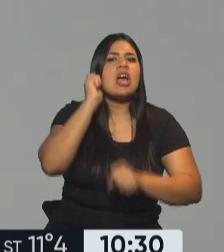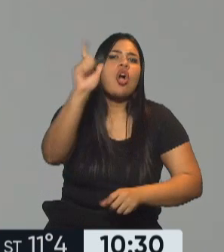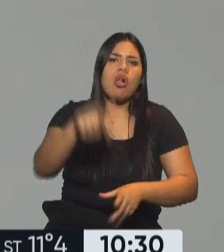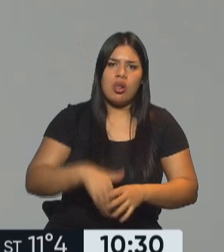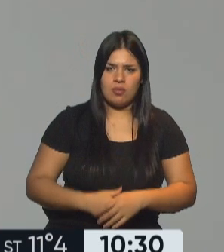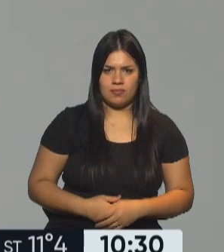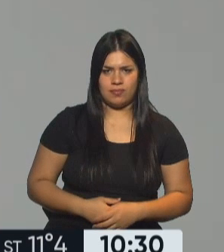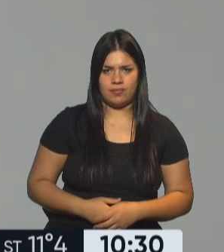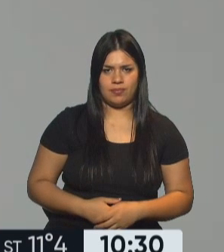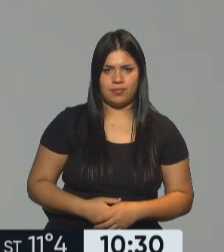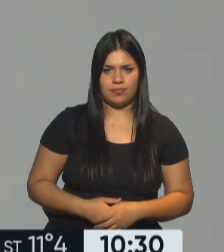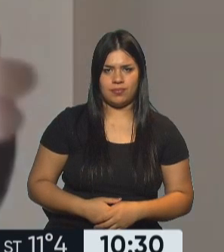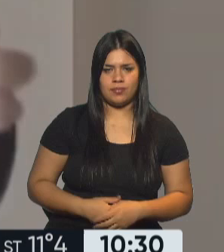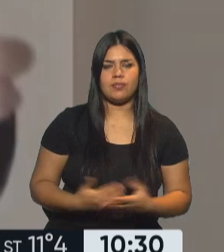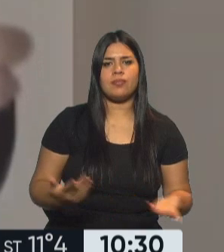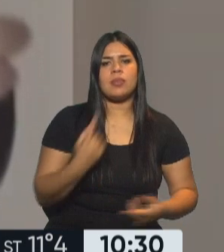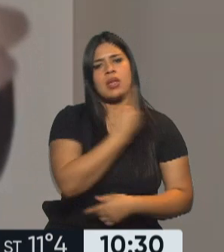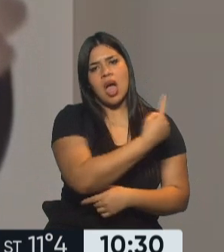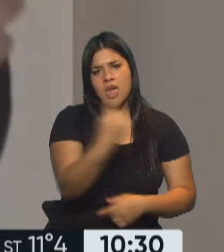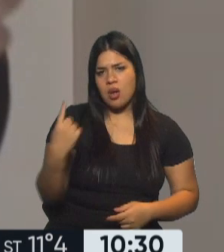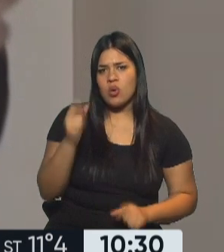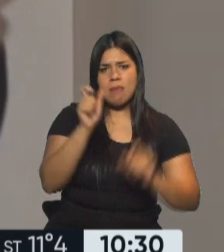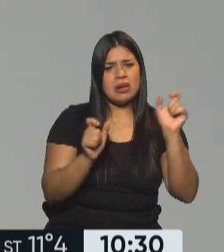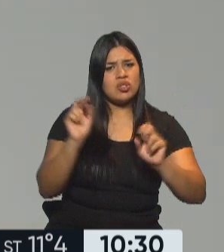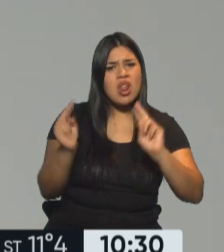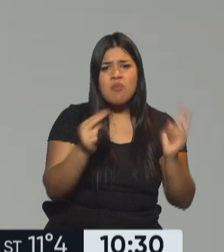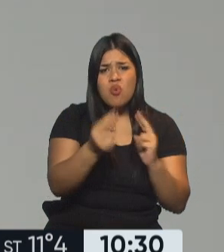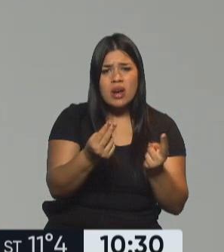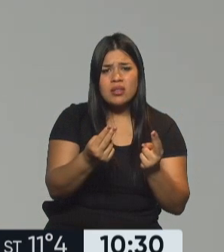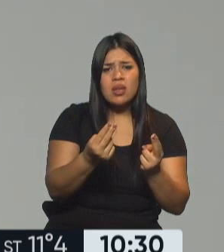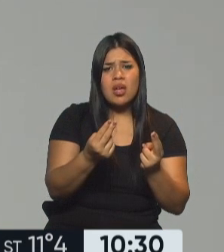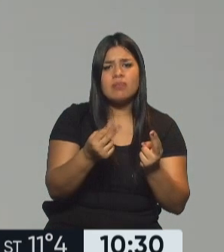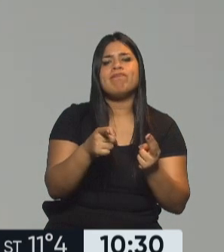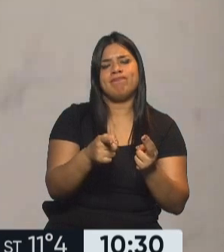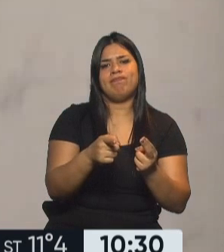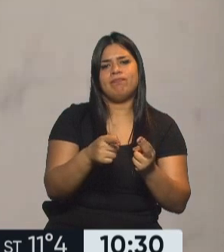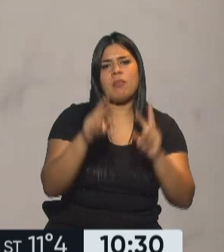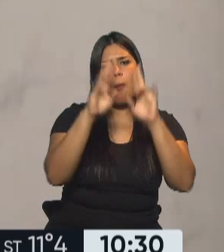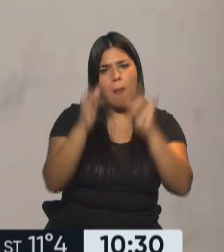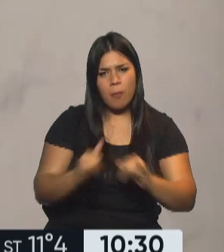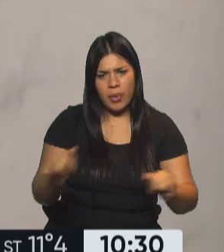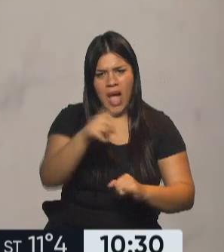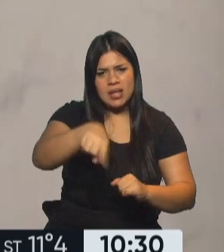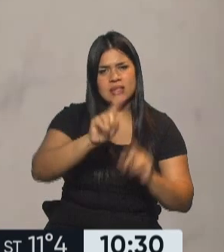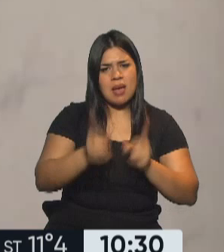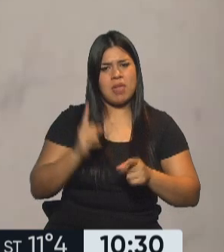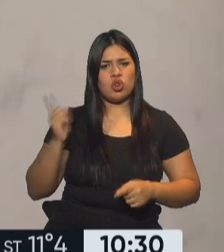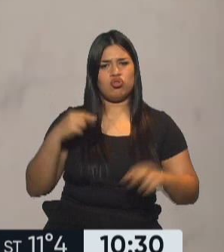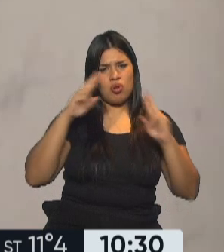justicia para que cada uno de los que se fueron puedan descansar en paz y para la paz nuestra también.